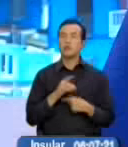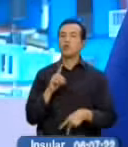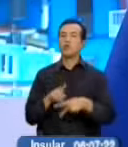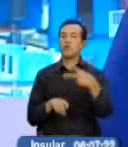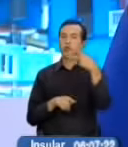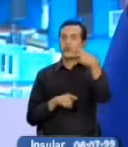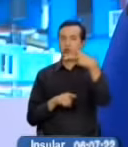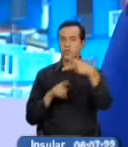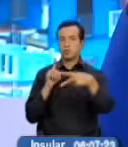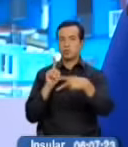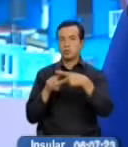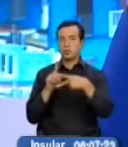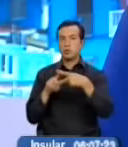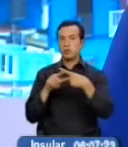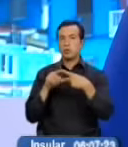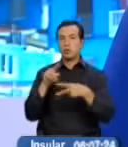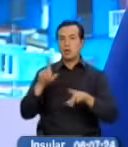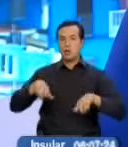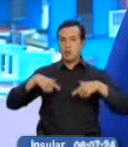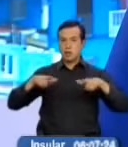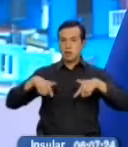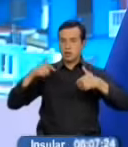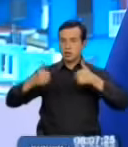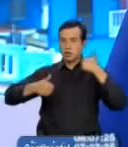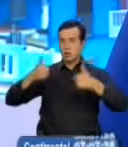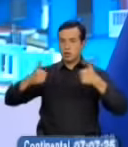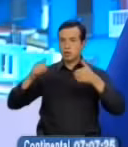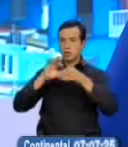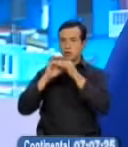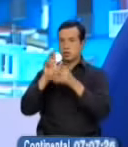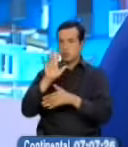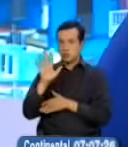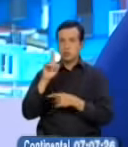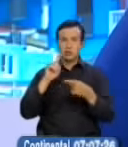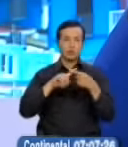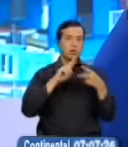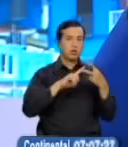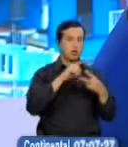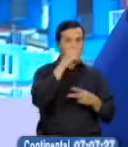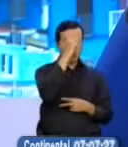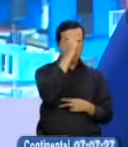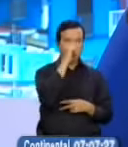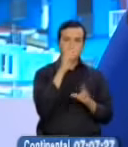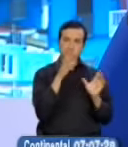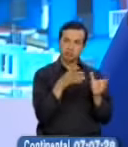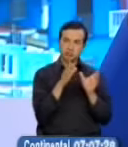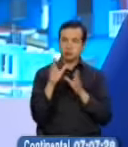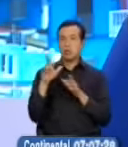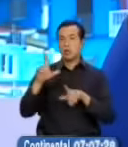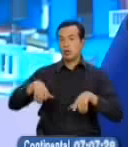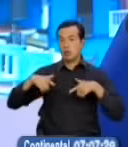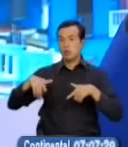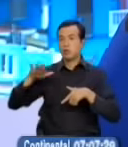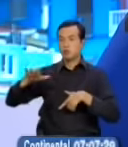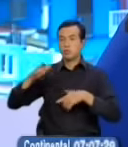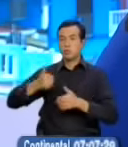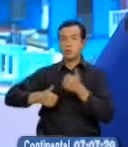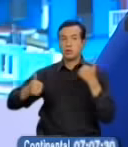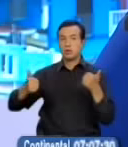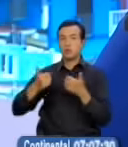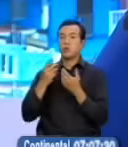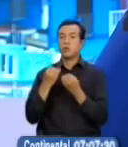escenarios, en uno en el que colocamos a Lenín Moreno como el candidato de Alianza País y el otro a Jorge Glass. En el caso de Lenín Moreno, cuando él es el candidato,